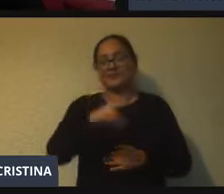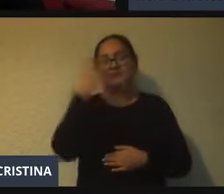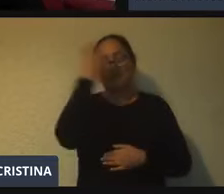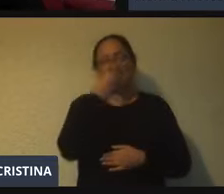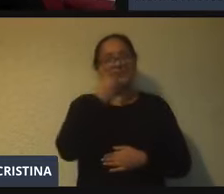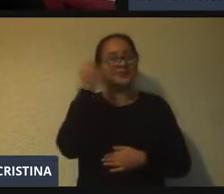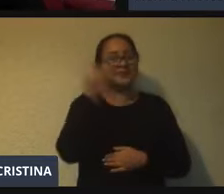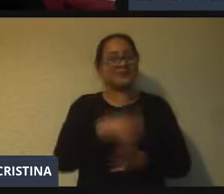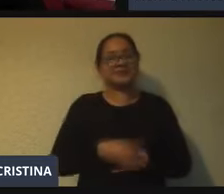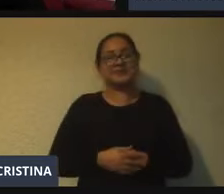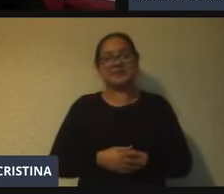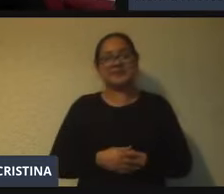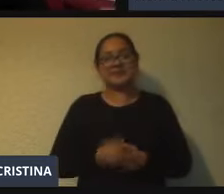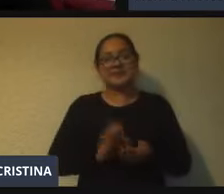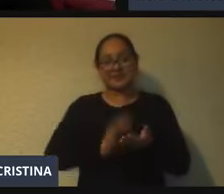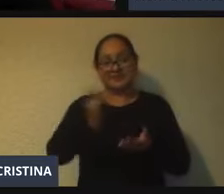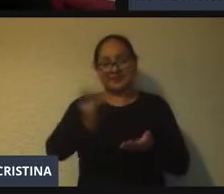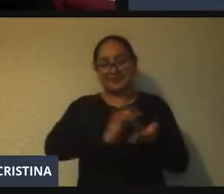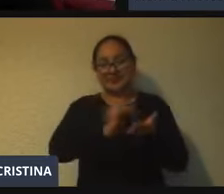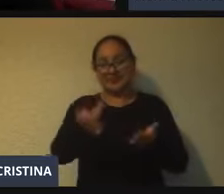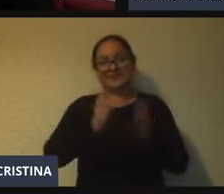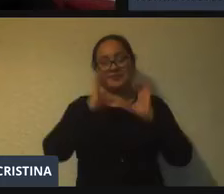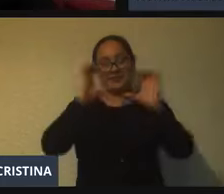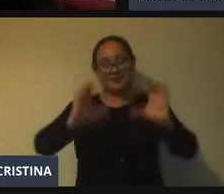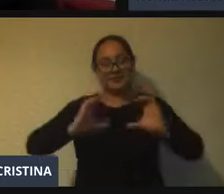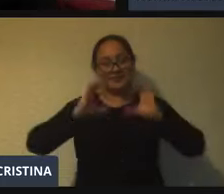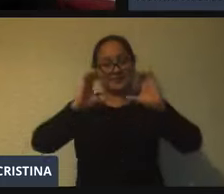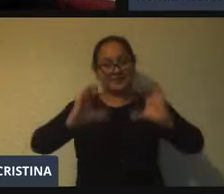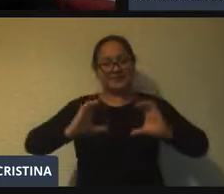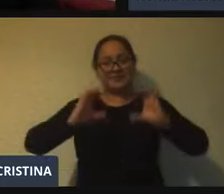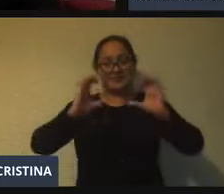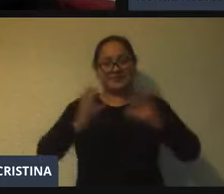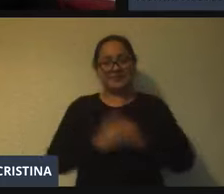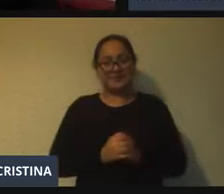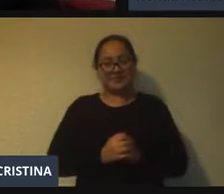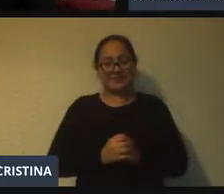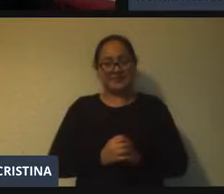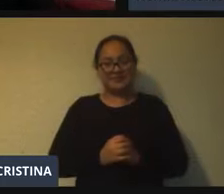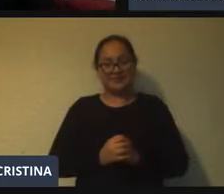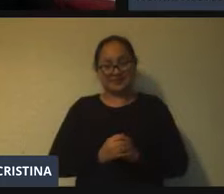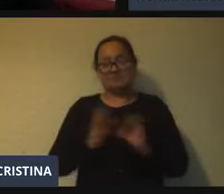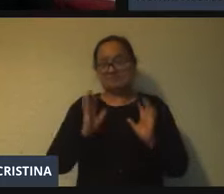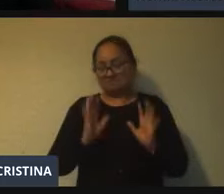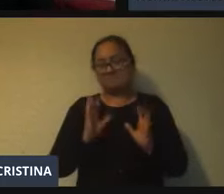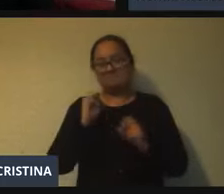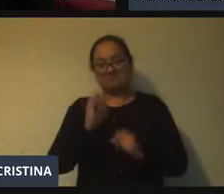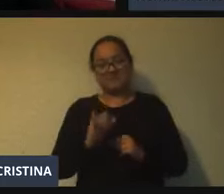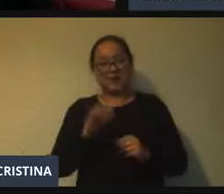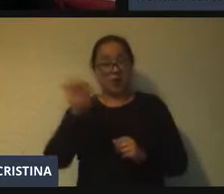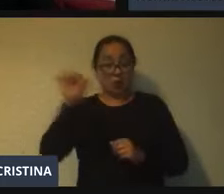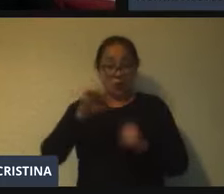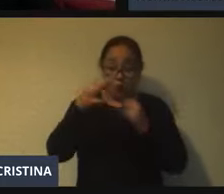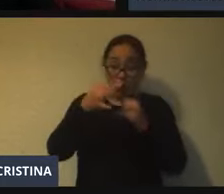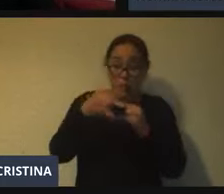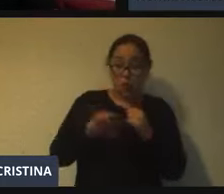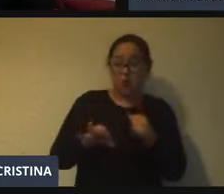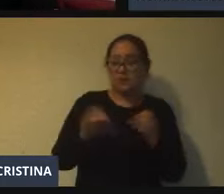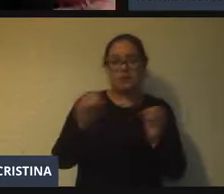maravillosa. Gracias. Gracias. Cuídense. No va a ser la única. Ya nos gustó también, entonces esta no es la única charla de